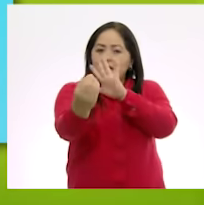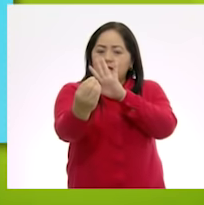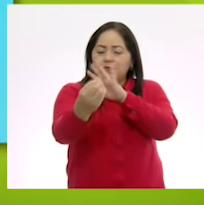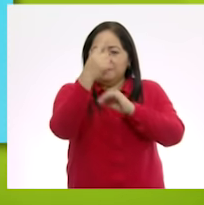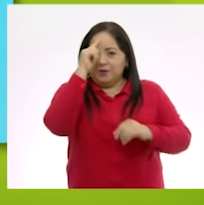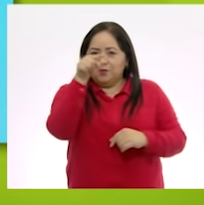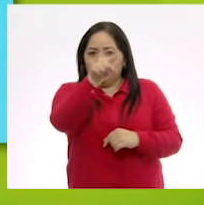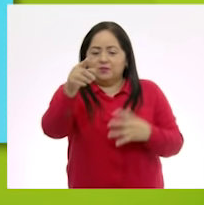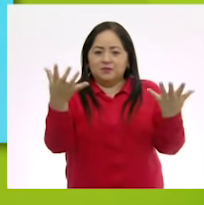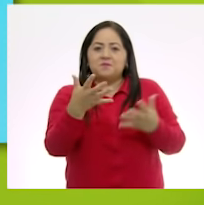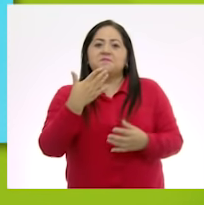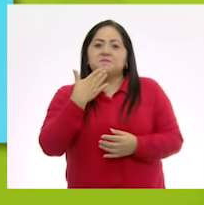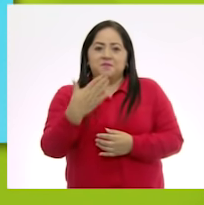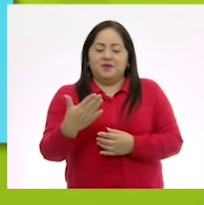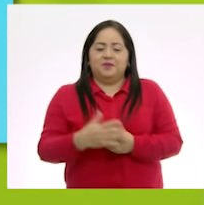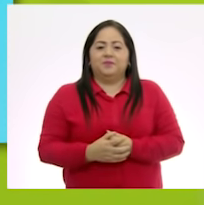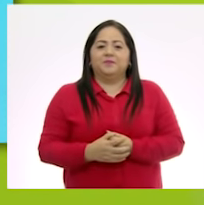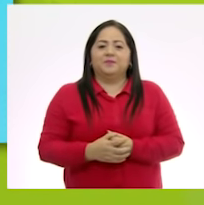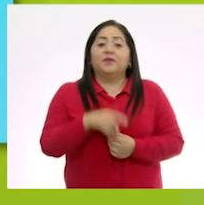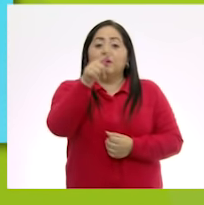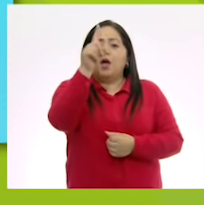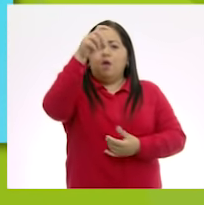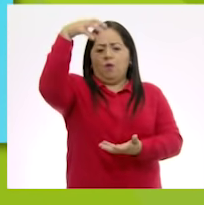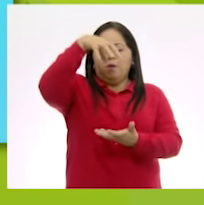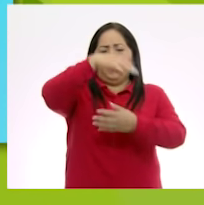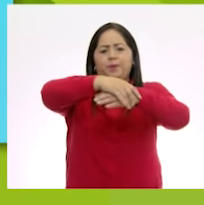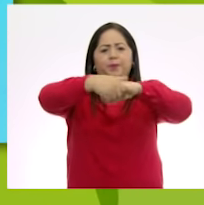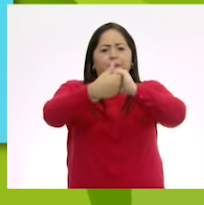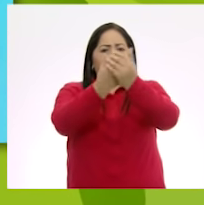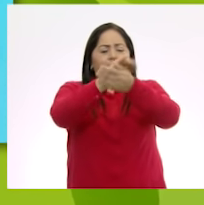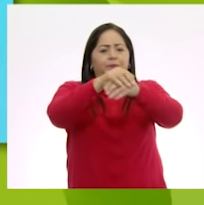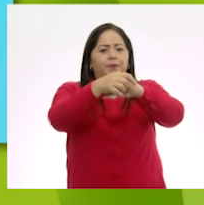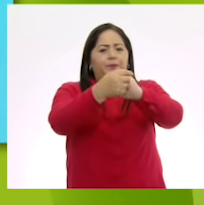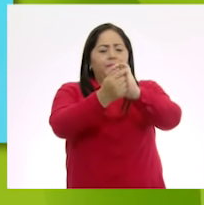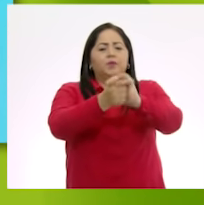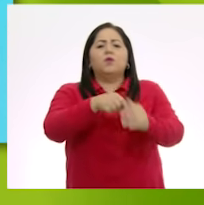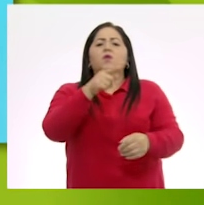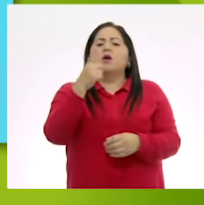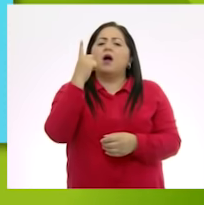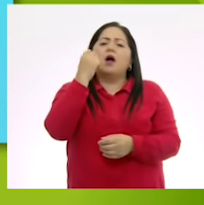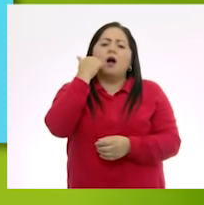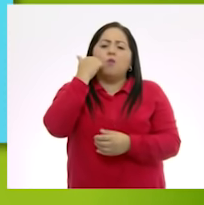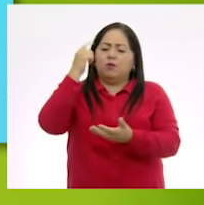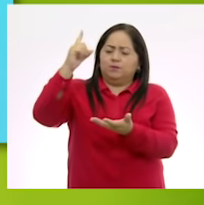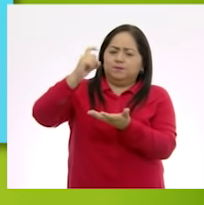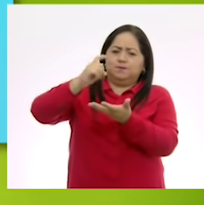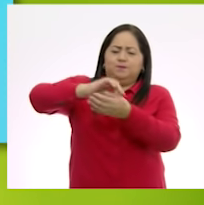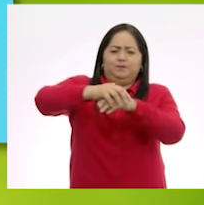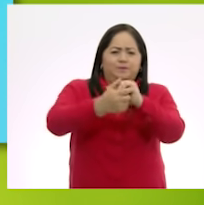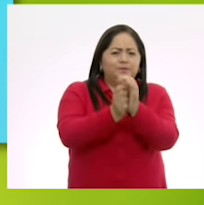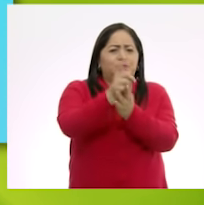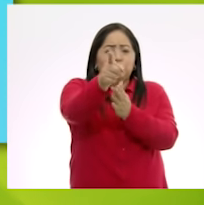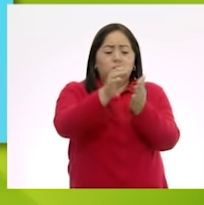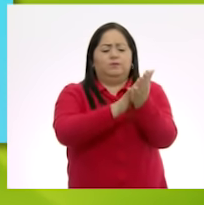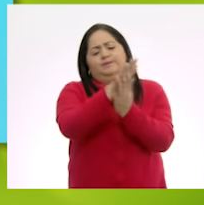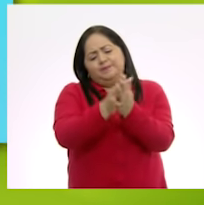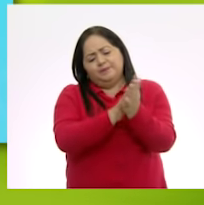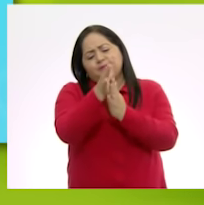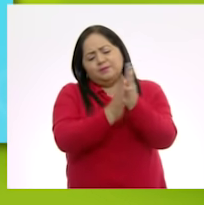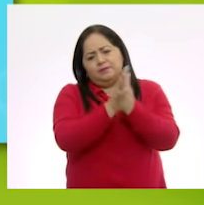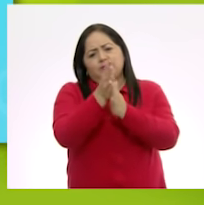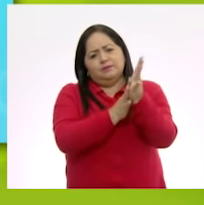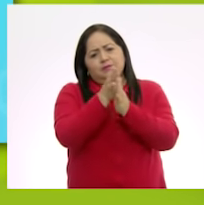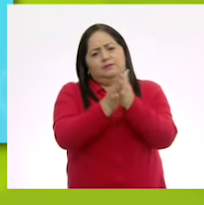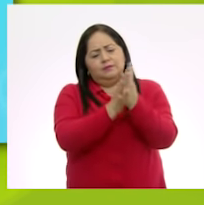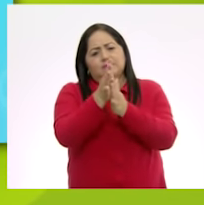hacerlo correctamente. Moja tus manos. Usa suficiente jabón. Frota tus palmas una